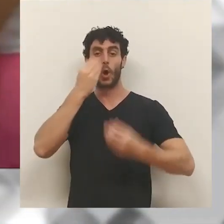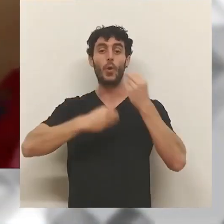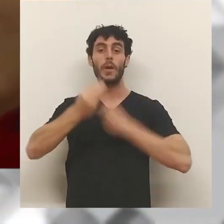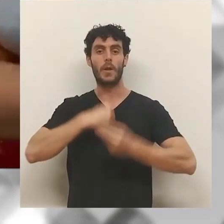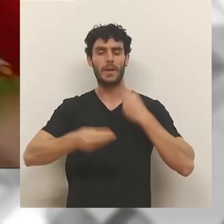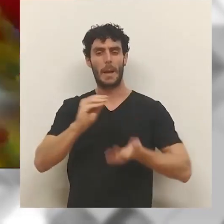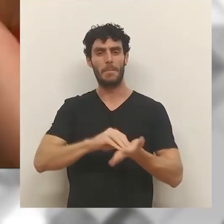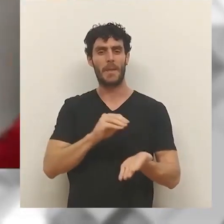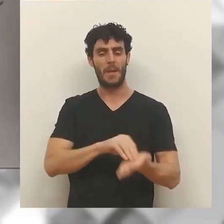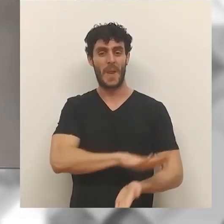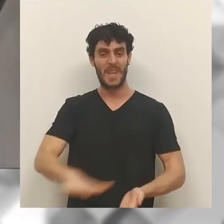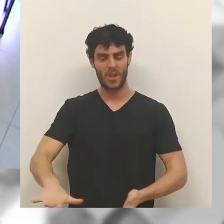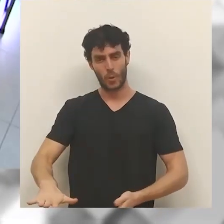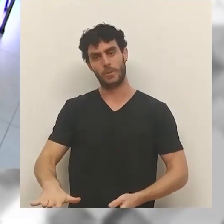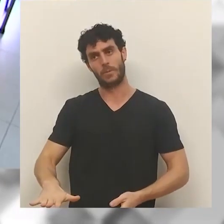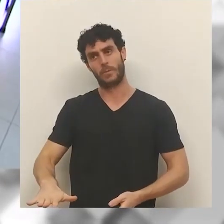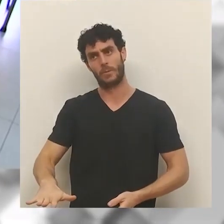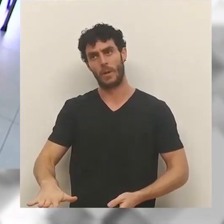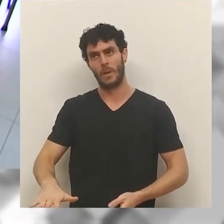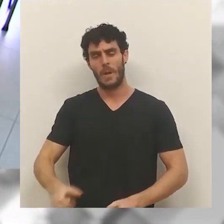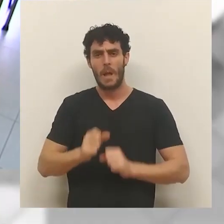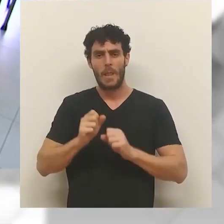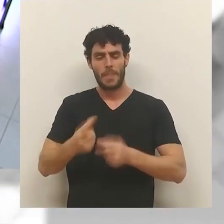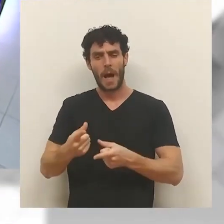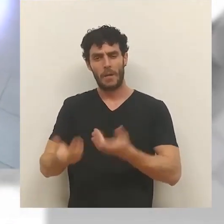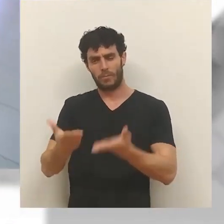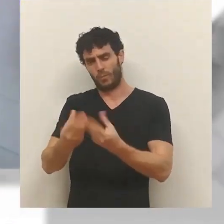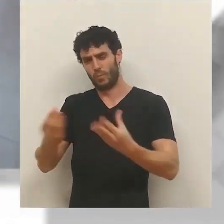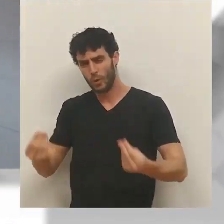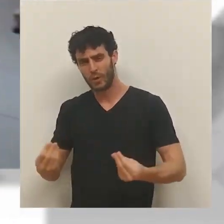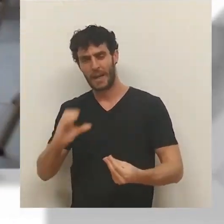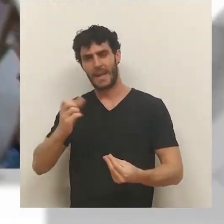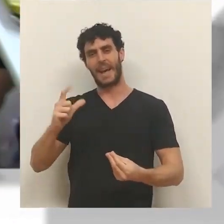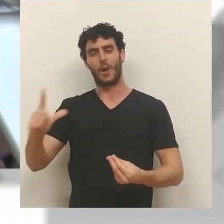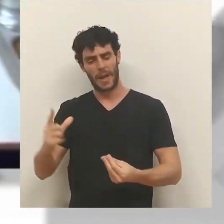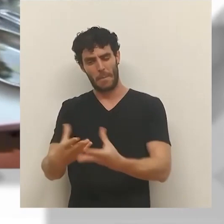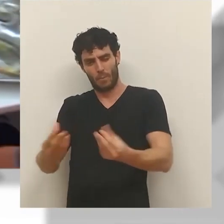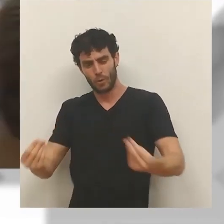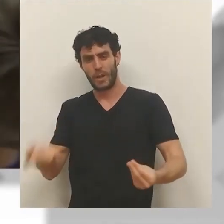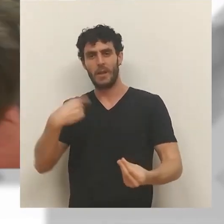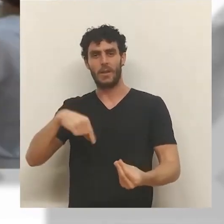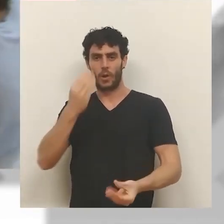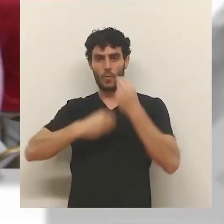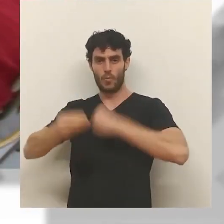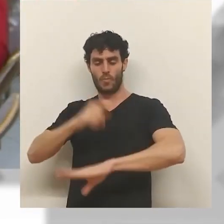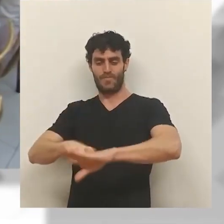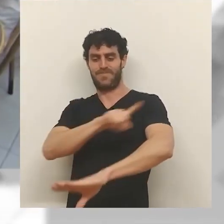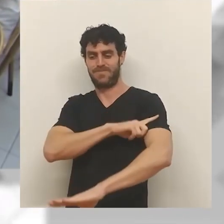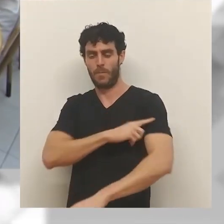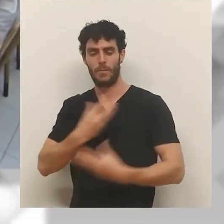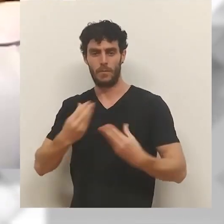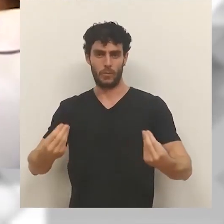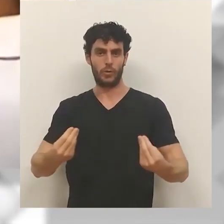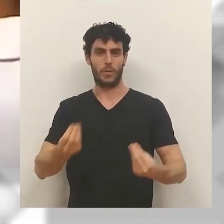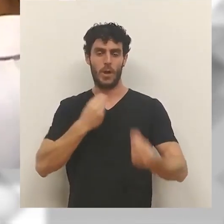observamos los nutricionistas es que en muchas ocasiones con los niños pequeños se sirve demasiada cantidad, las calorías son excesivas